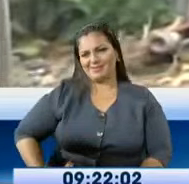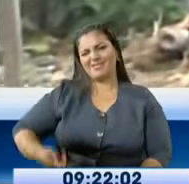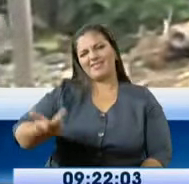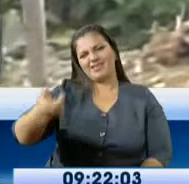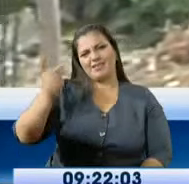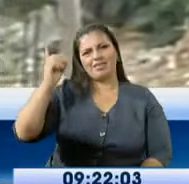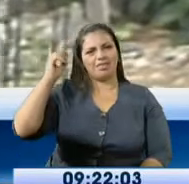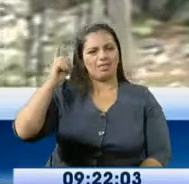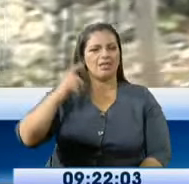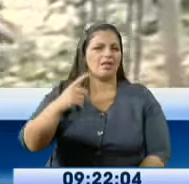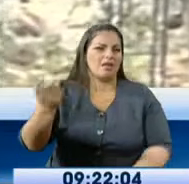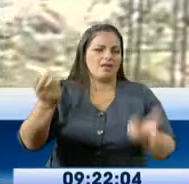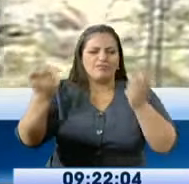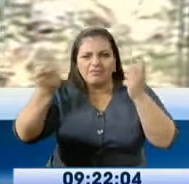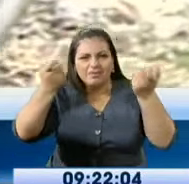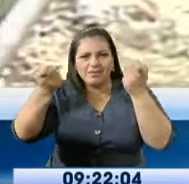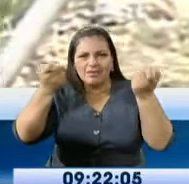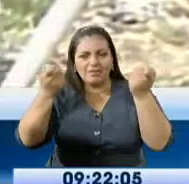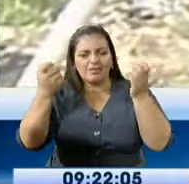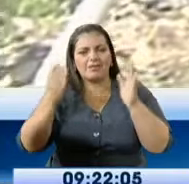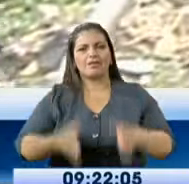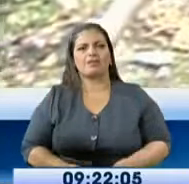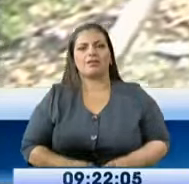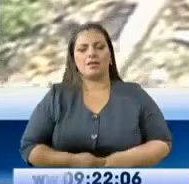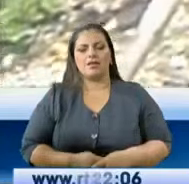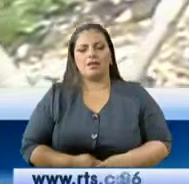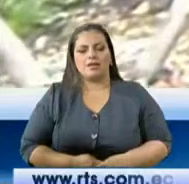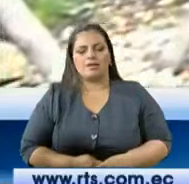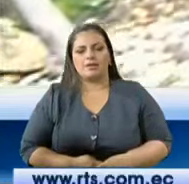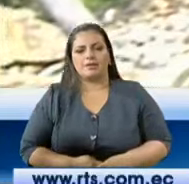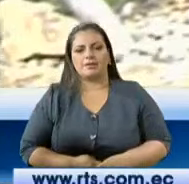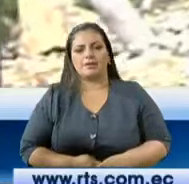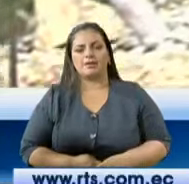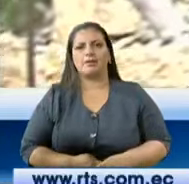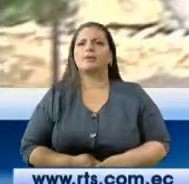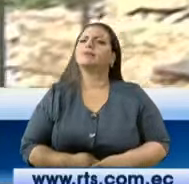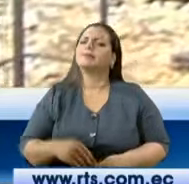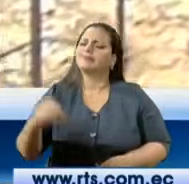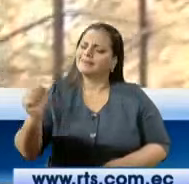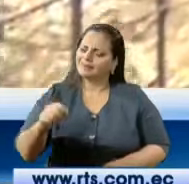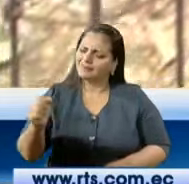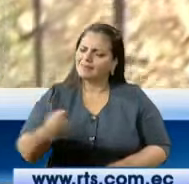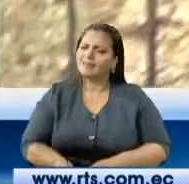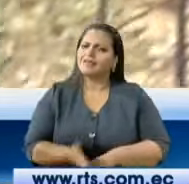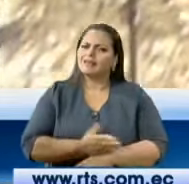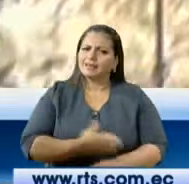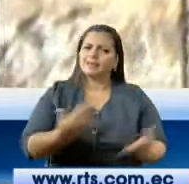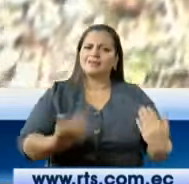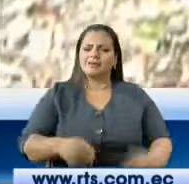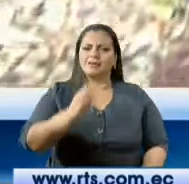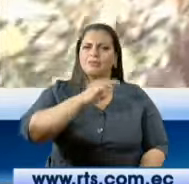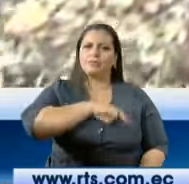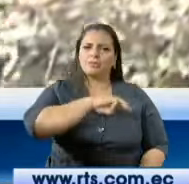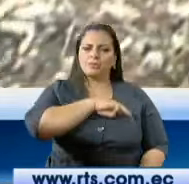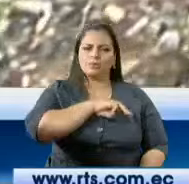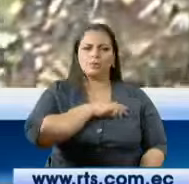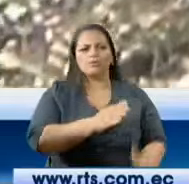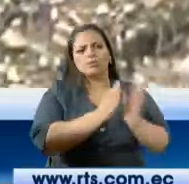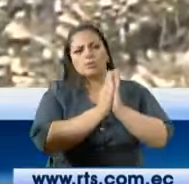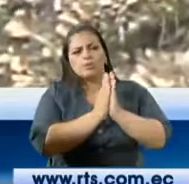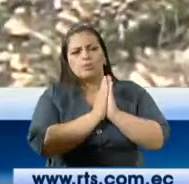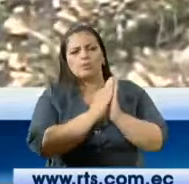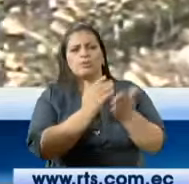agilitando casualmente por medio del municipio, por cuanto de que el municipio ya nos dijo que ahora en abril está la casa comunal a ser construyendo. Pero ahora ellos no quieren